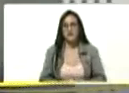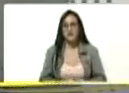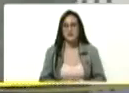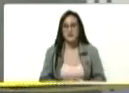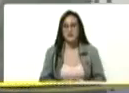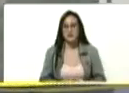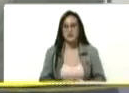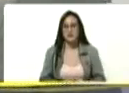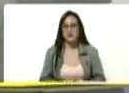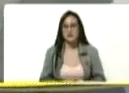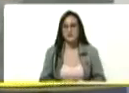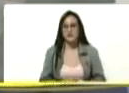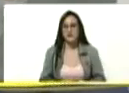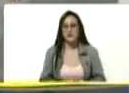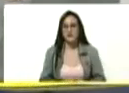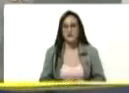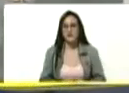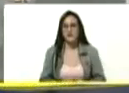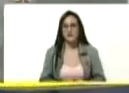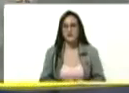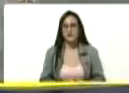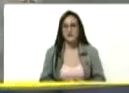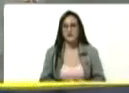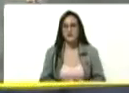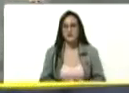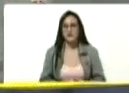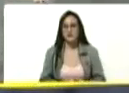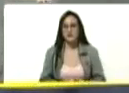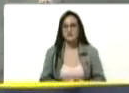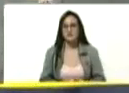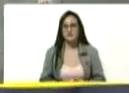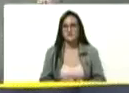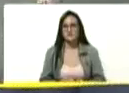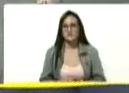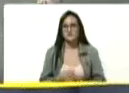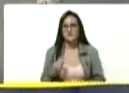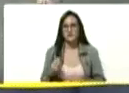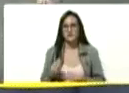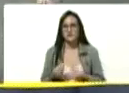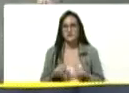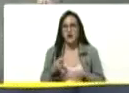Martí. It is the time for mobilization.